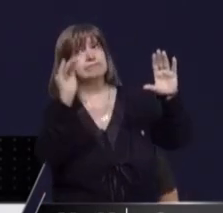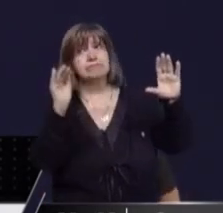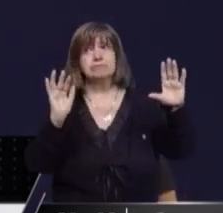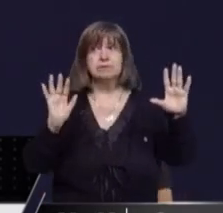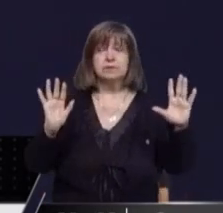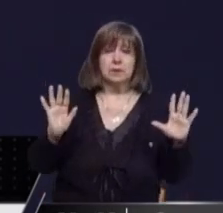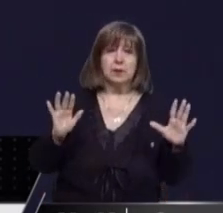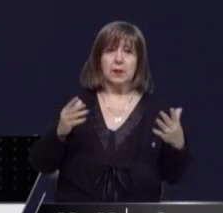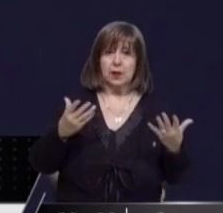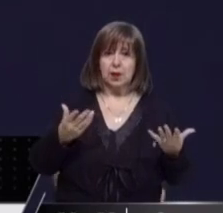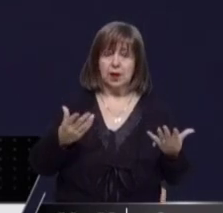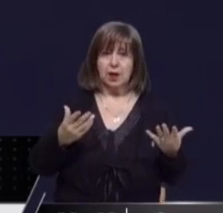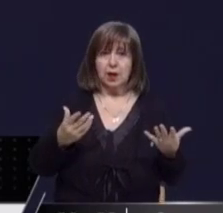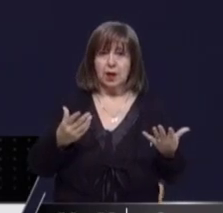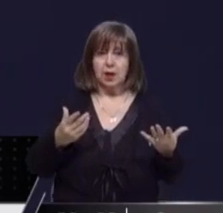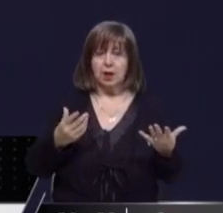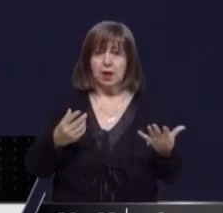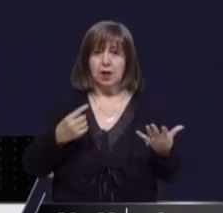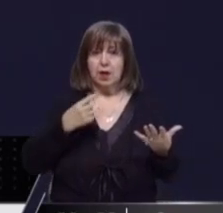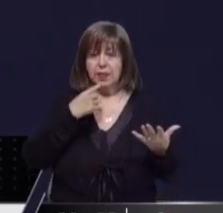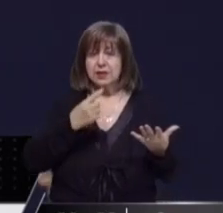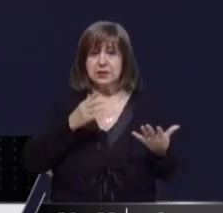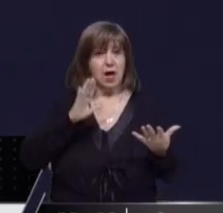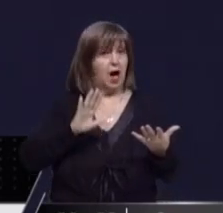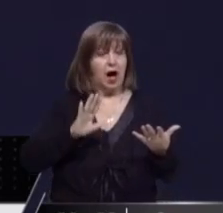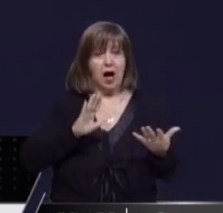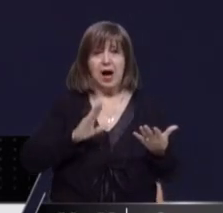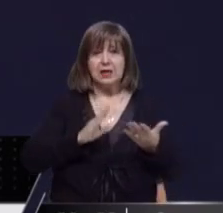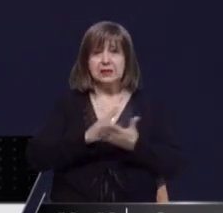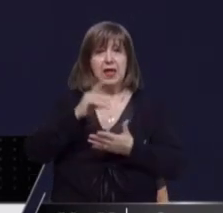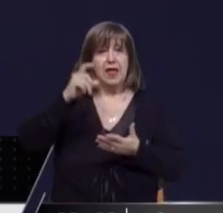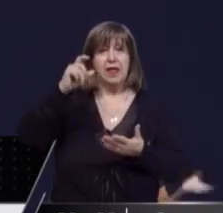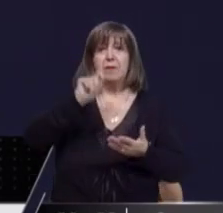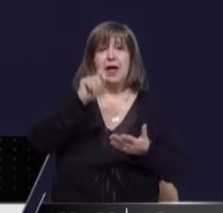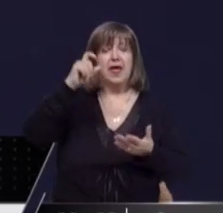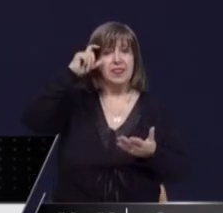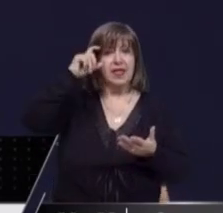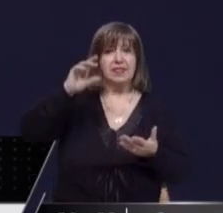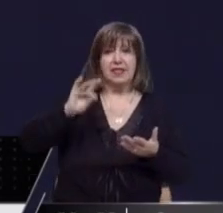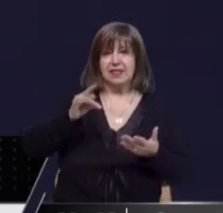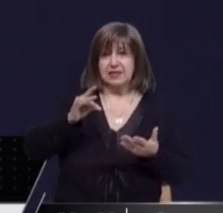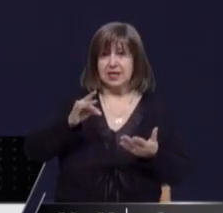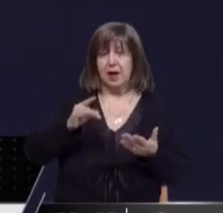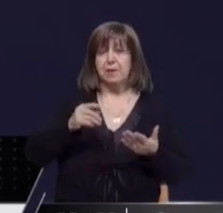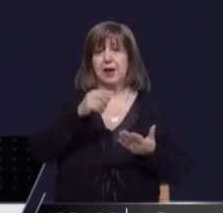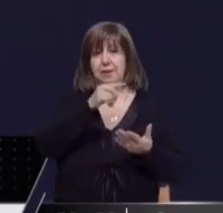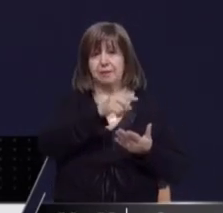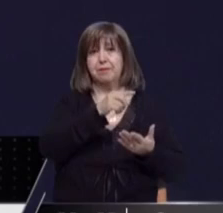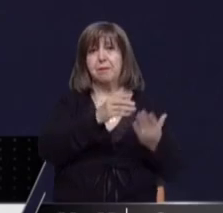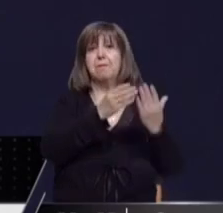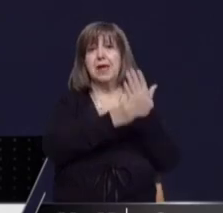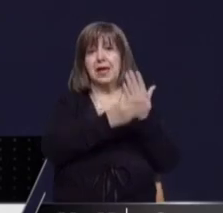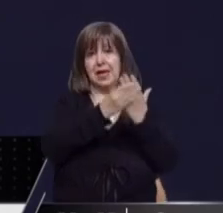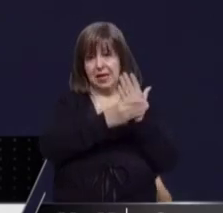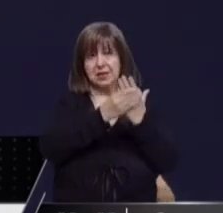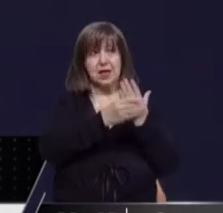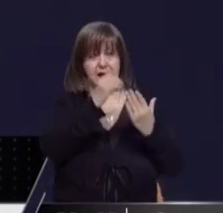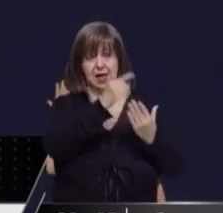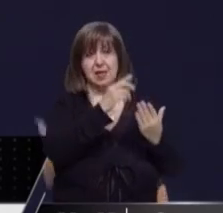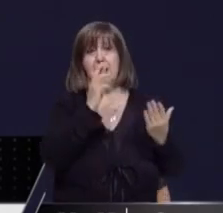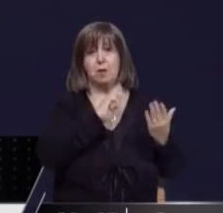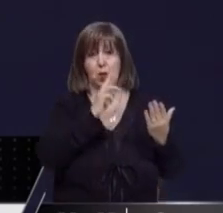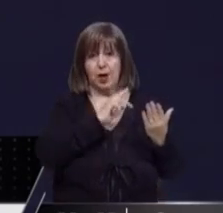presidente no deja de casi te diría a diario desde el 10 de diciembre ponerla en valor para nosotros la ministra petelo